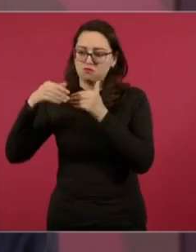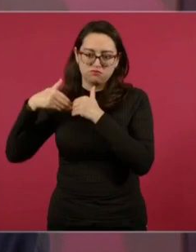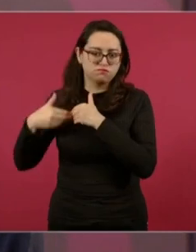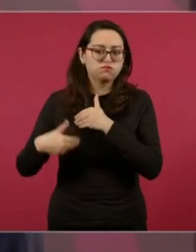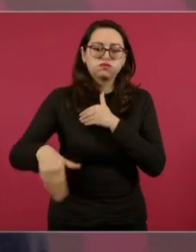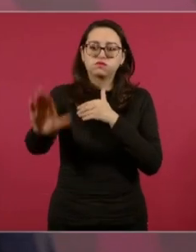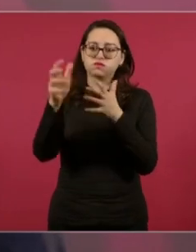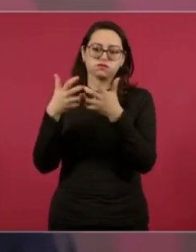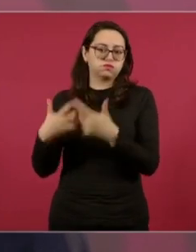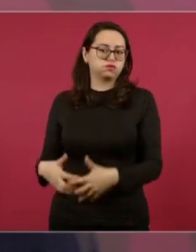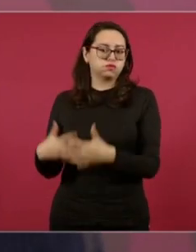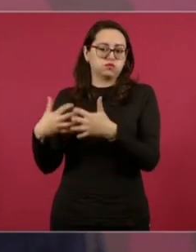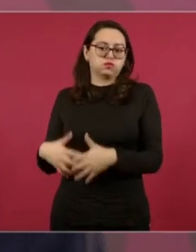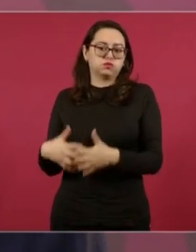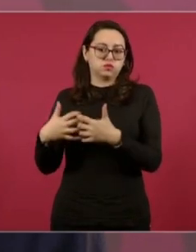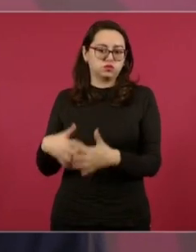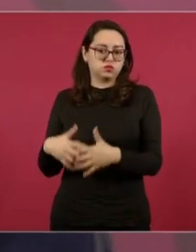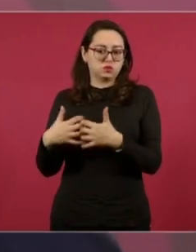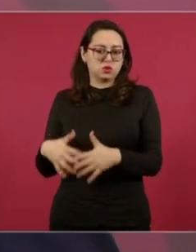procesar.